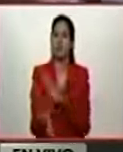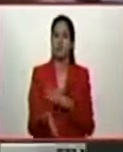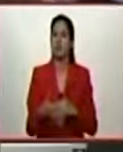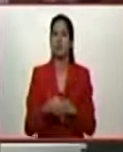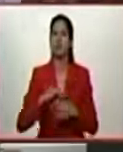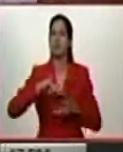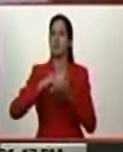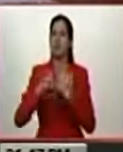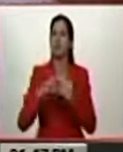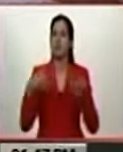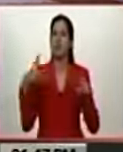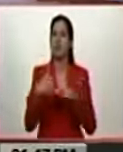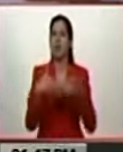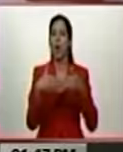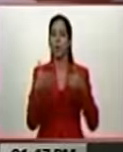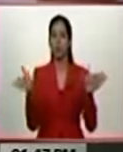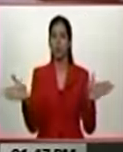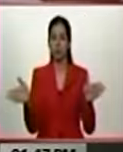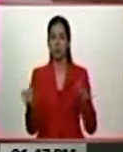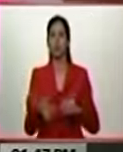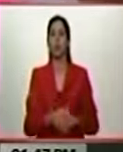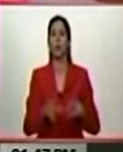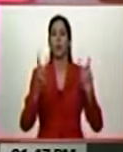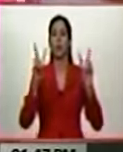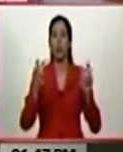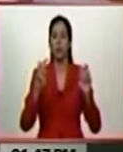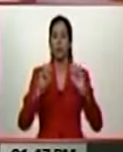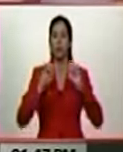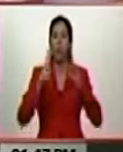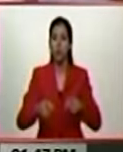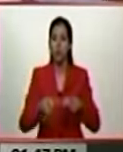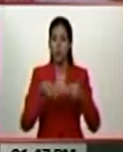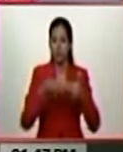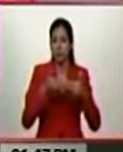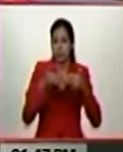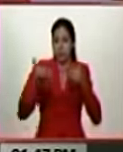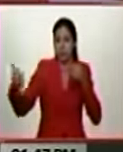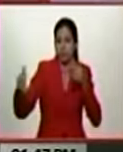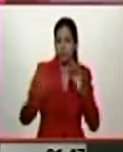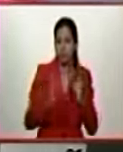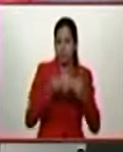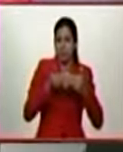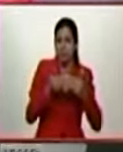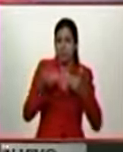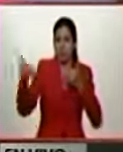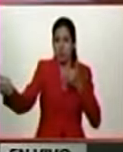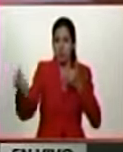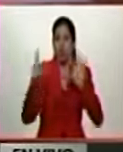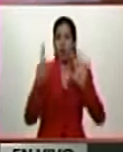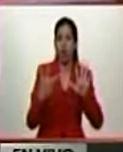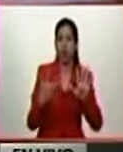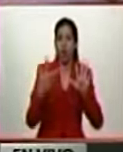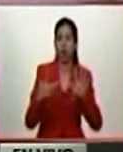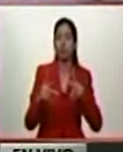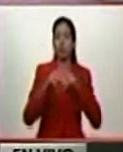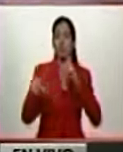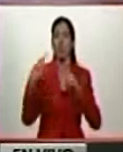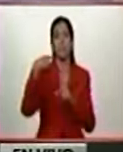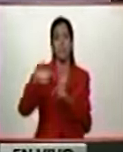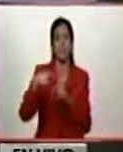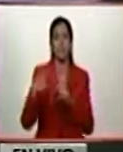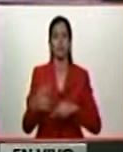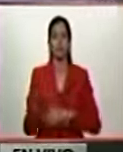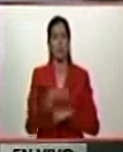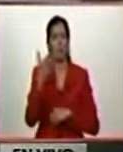inaugura este nuevo tramo de autopista Oriente que hoy le estamos entregando a todo el estado Miranda y a esta